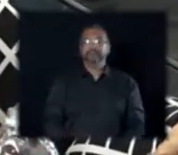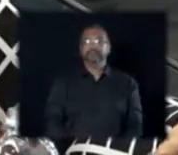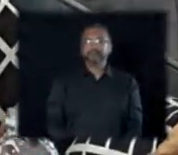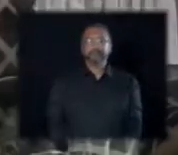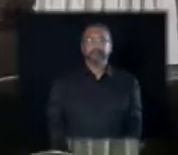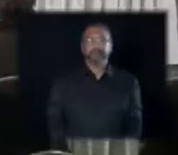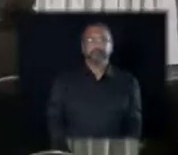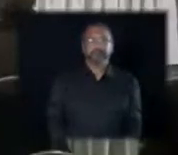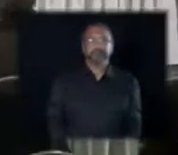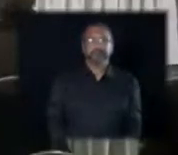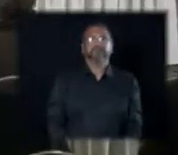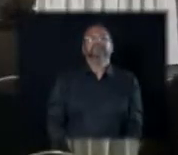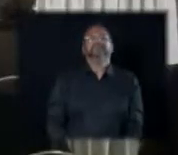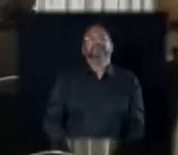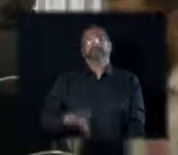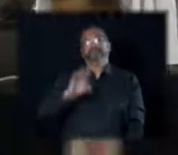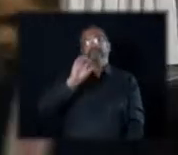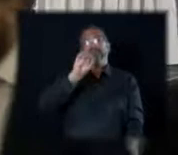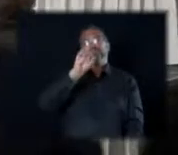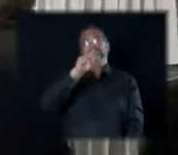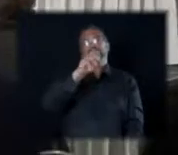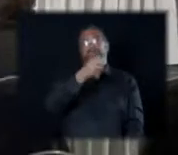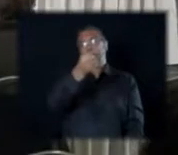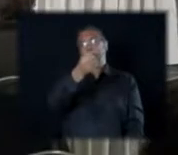dirección correcta.